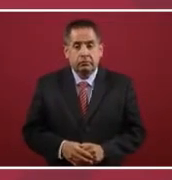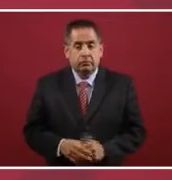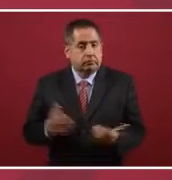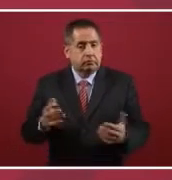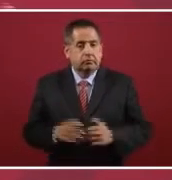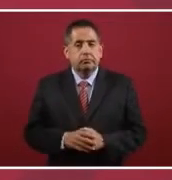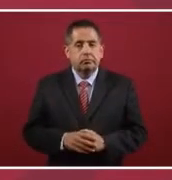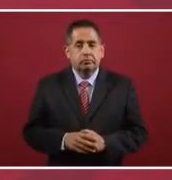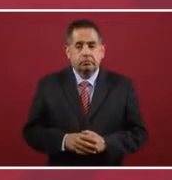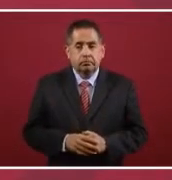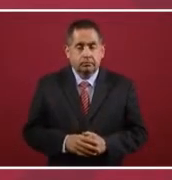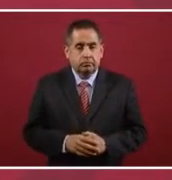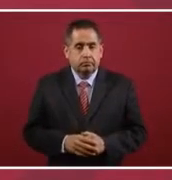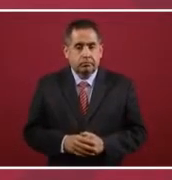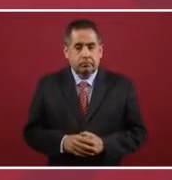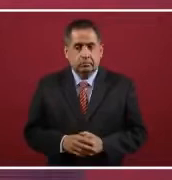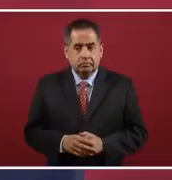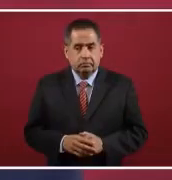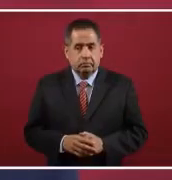porque